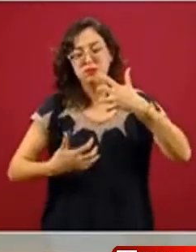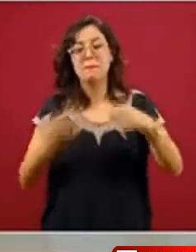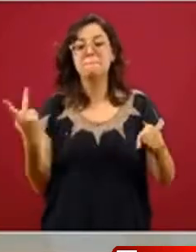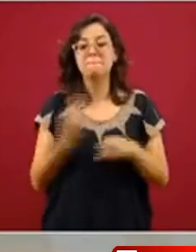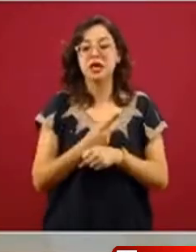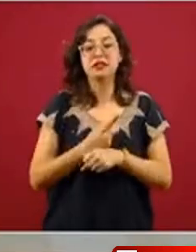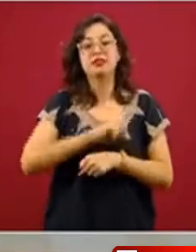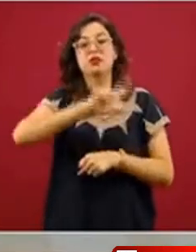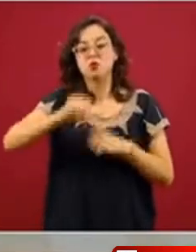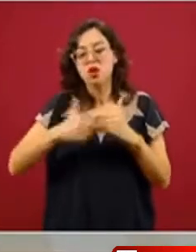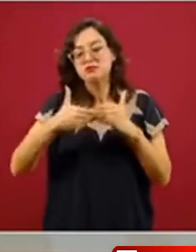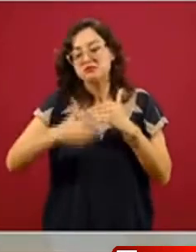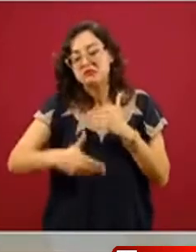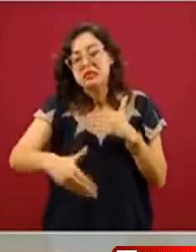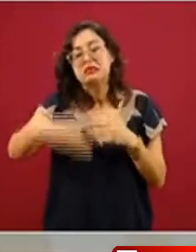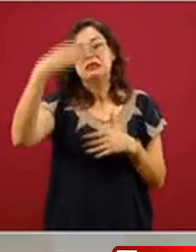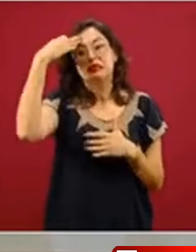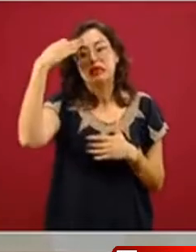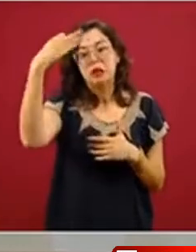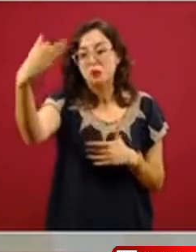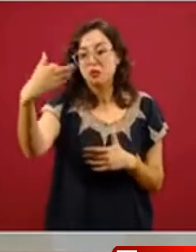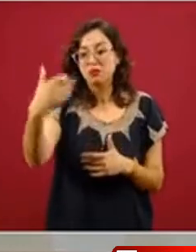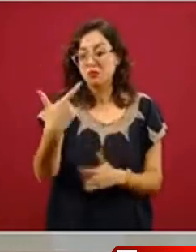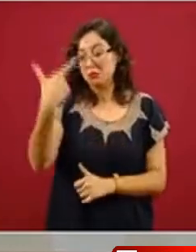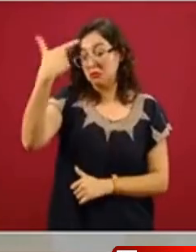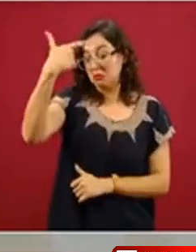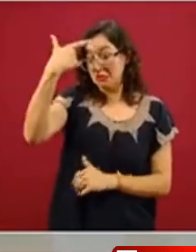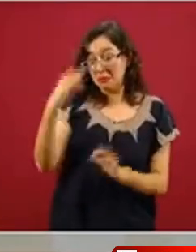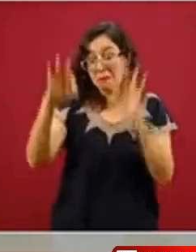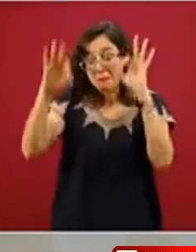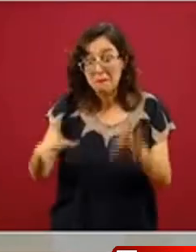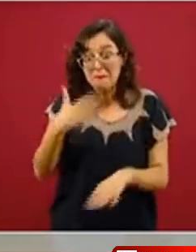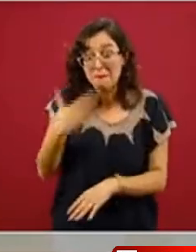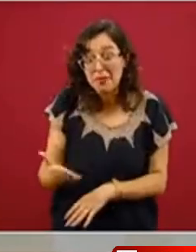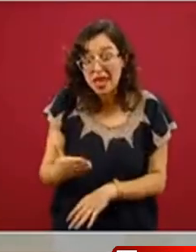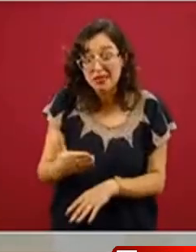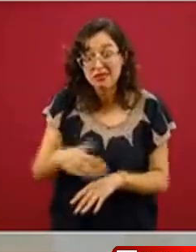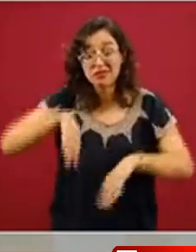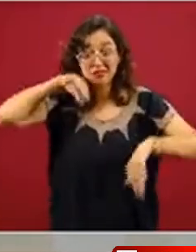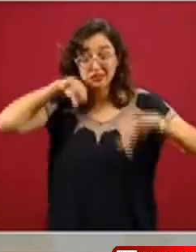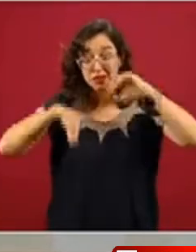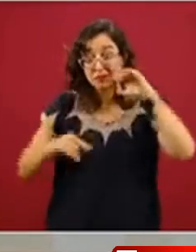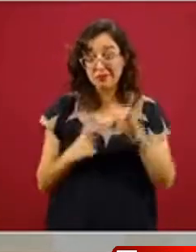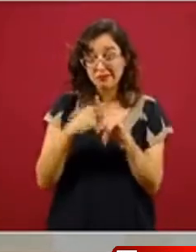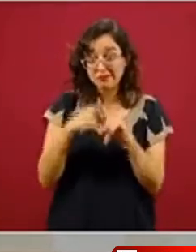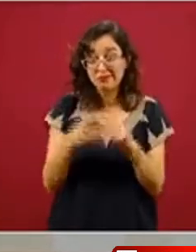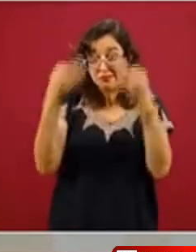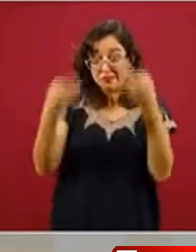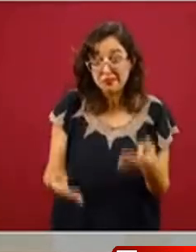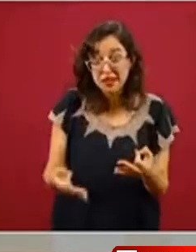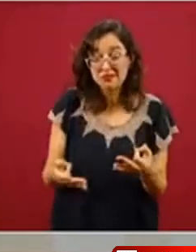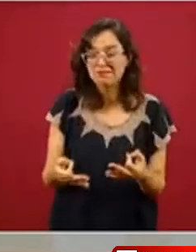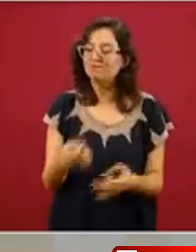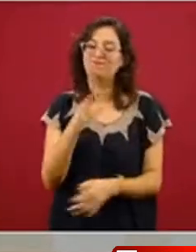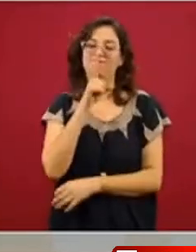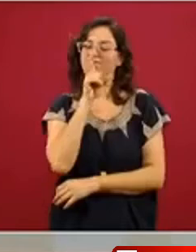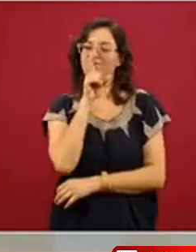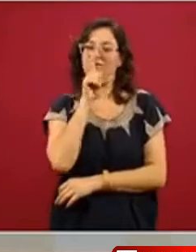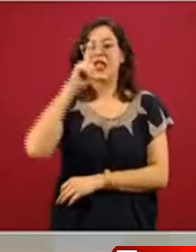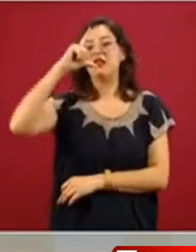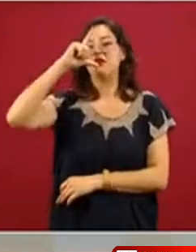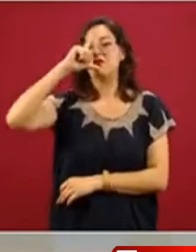cabo de algunas semanas de uso no necesariamente refleja una señal válida o